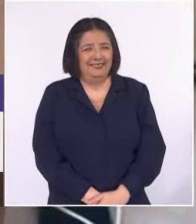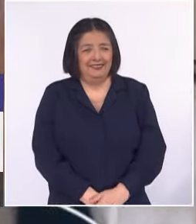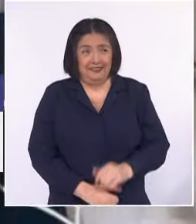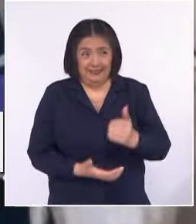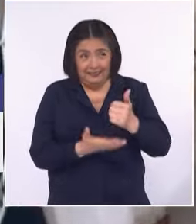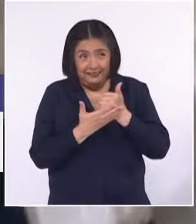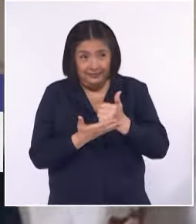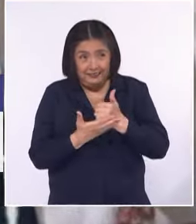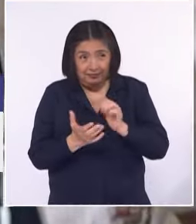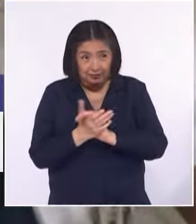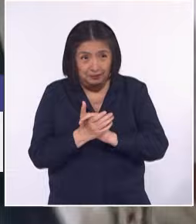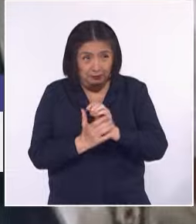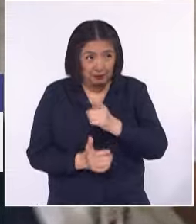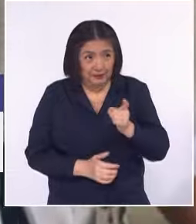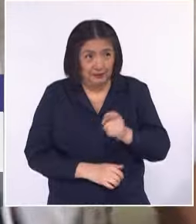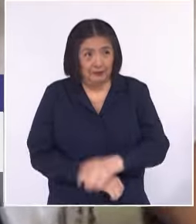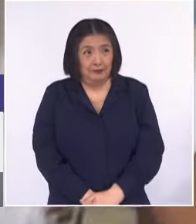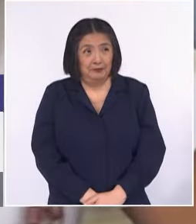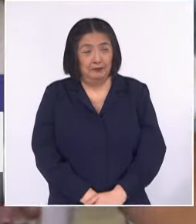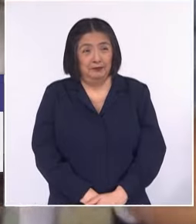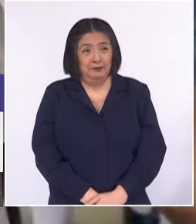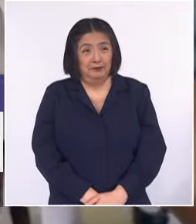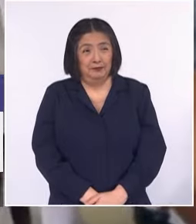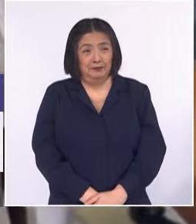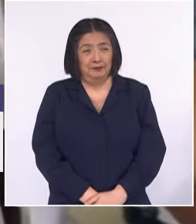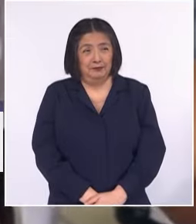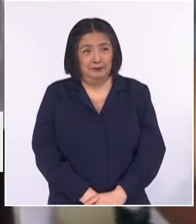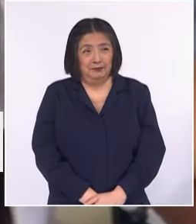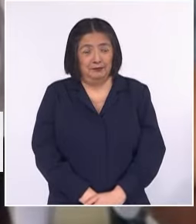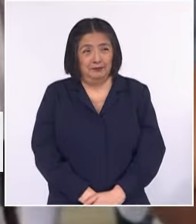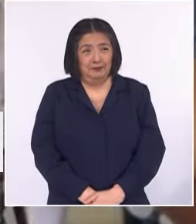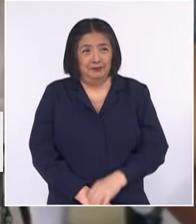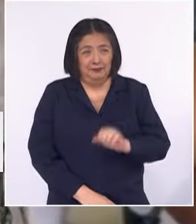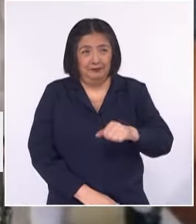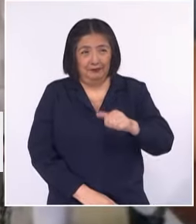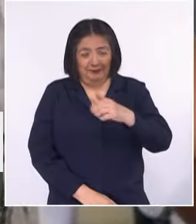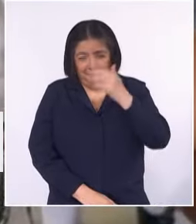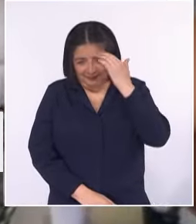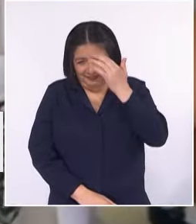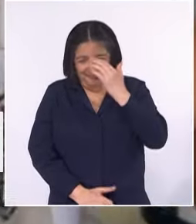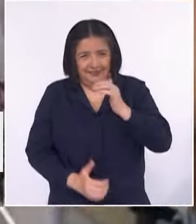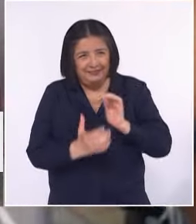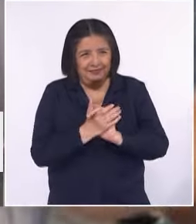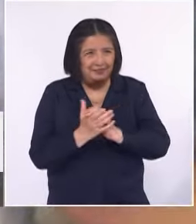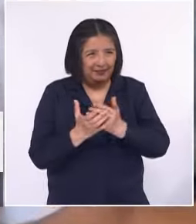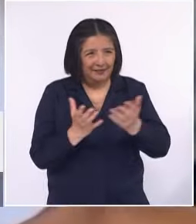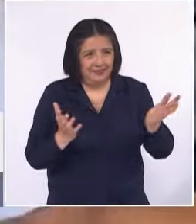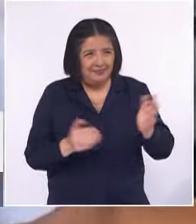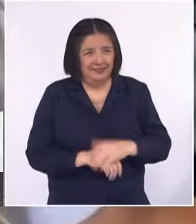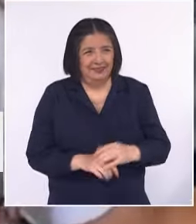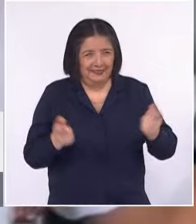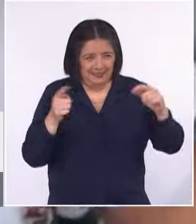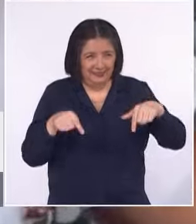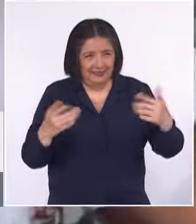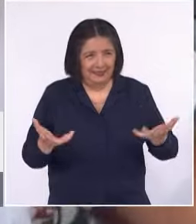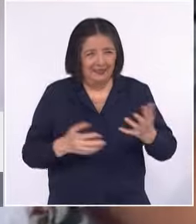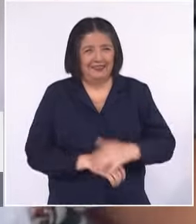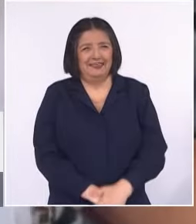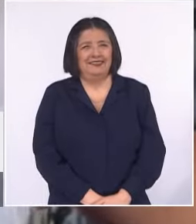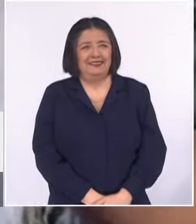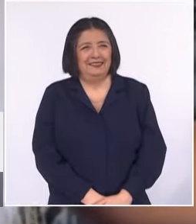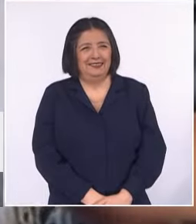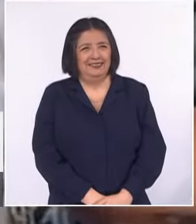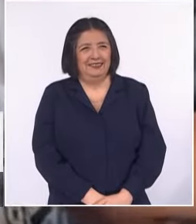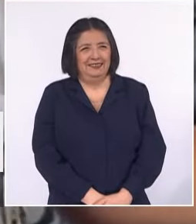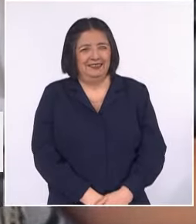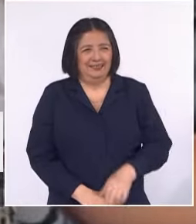¿Te ayudaron todos tus amigos? Sí, le doy un saludo a mis compañeros aquí presentes.